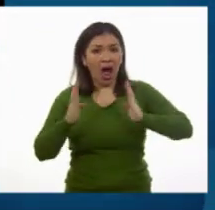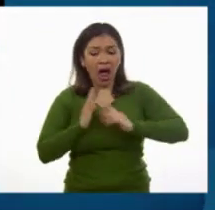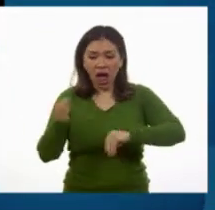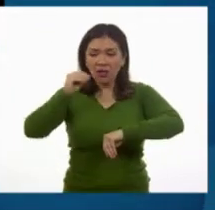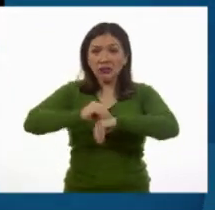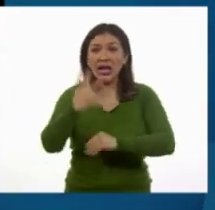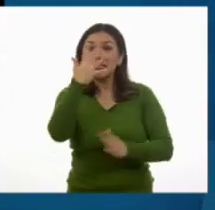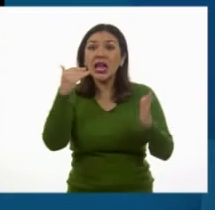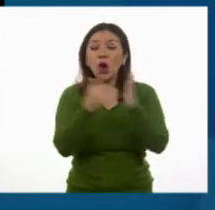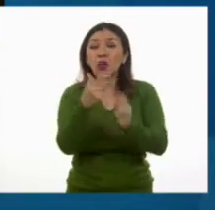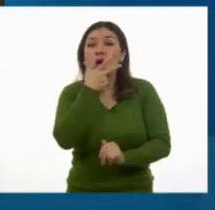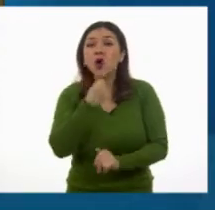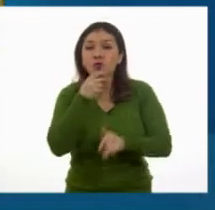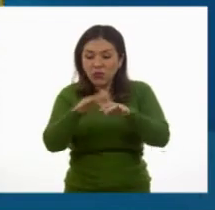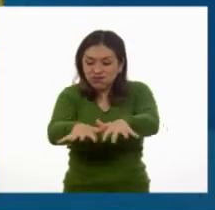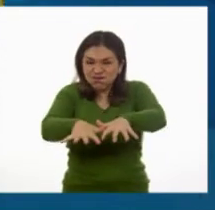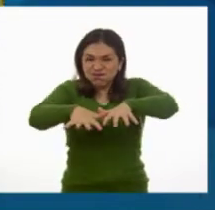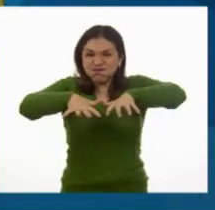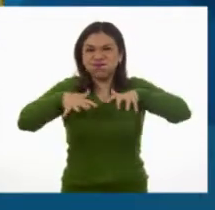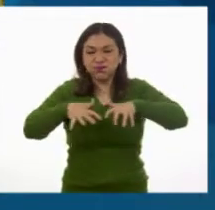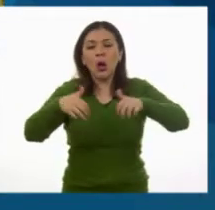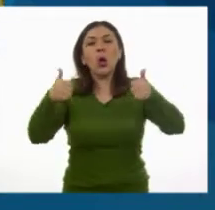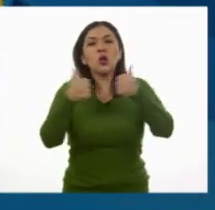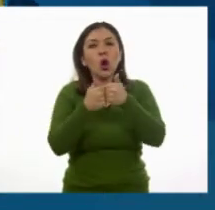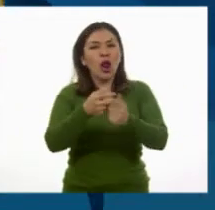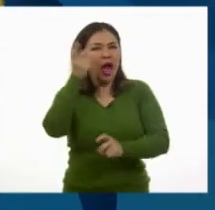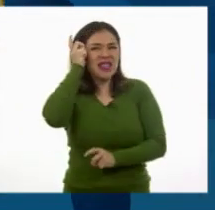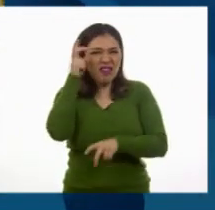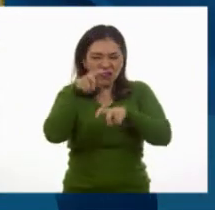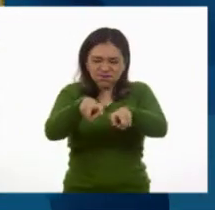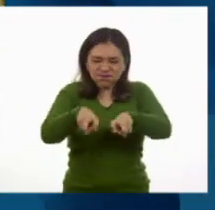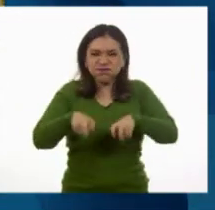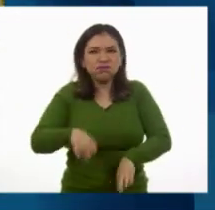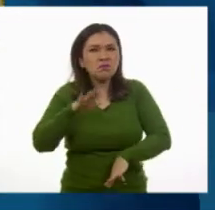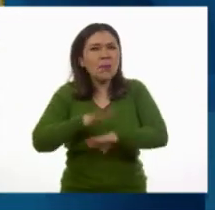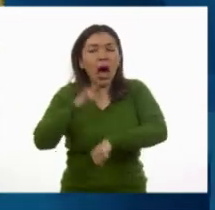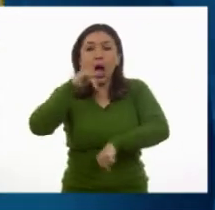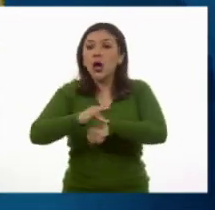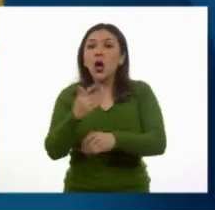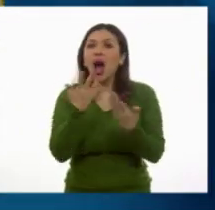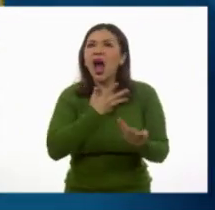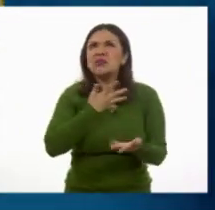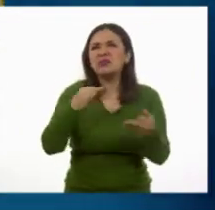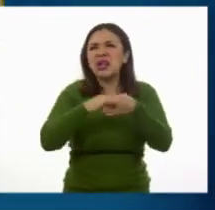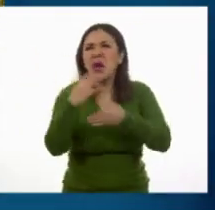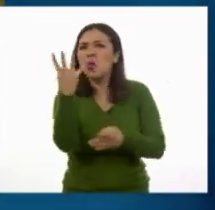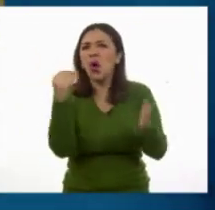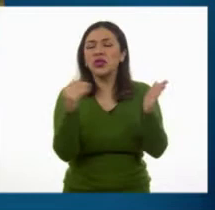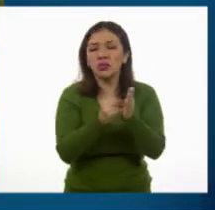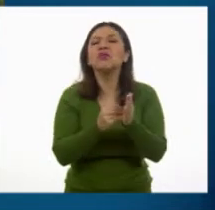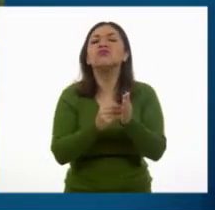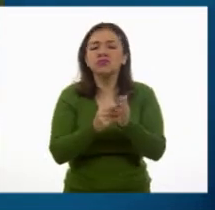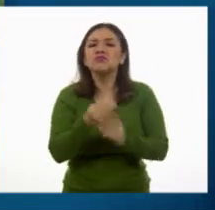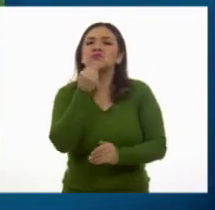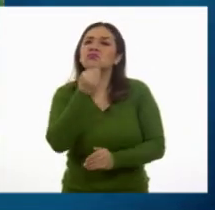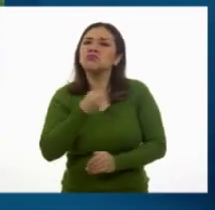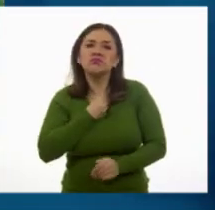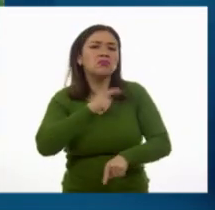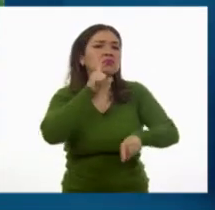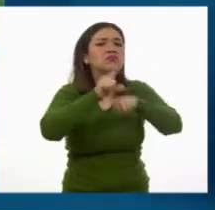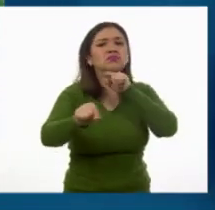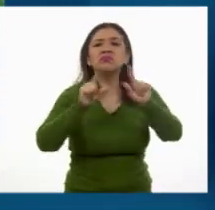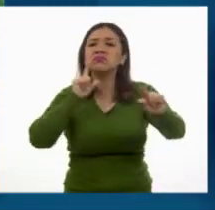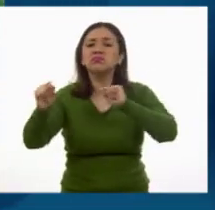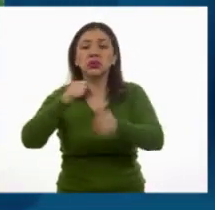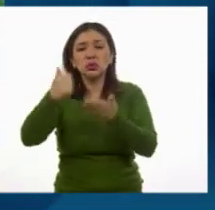compuesto de 5.000 hombres de infantería y una caballería casi intacta de 4.000 efectivos, dispone la evacuación inmediata